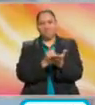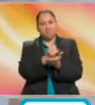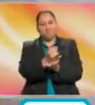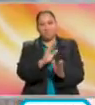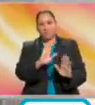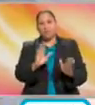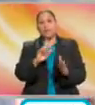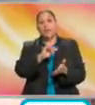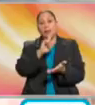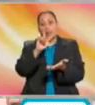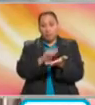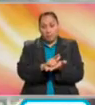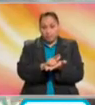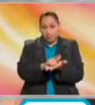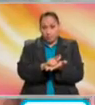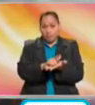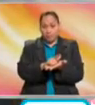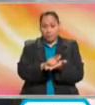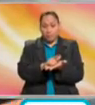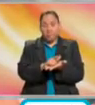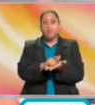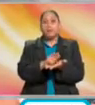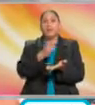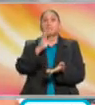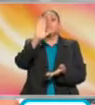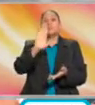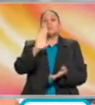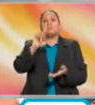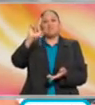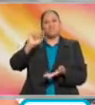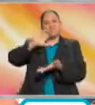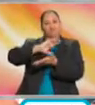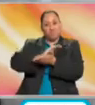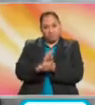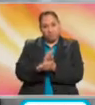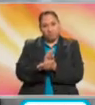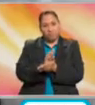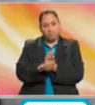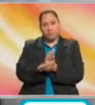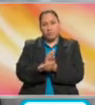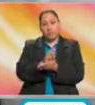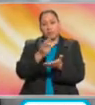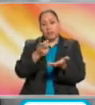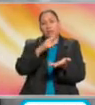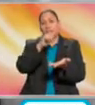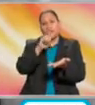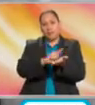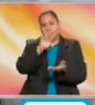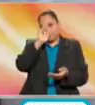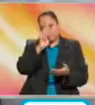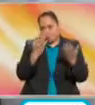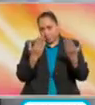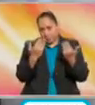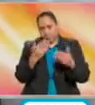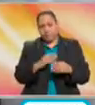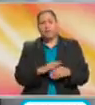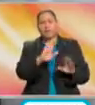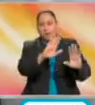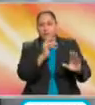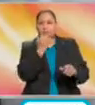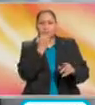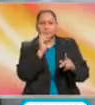esas legislaciones que establezcan esa discriminación lo consideran inconstitucional. Oye, Luis, ¿Por pero... qué?